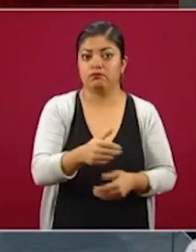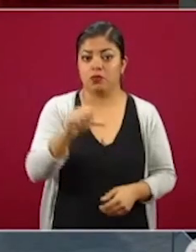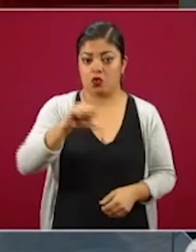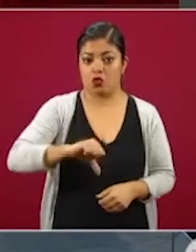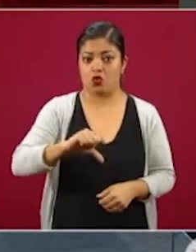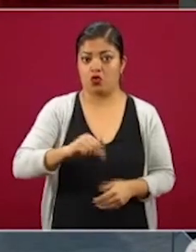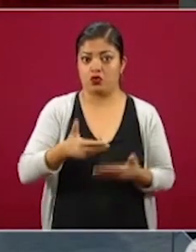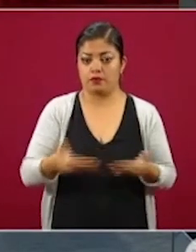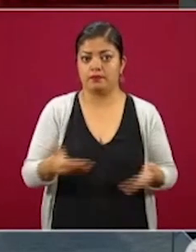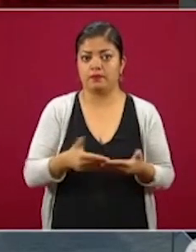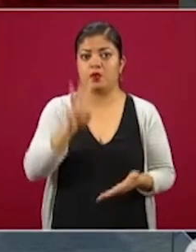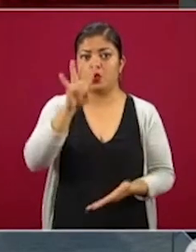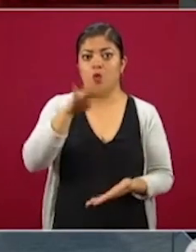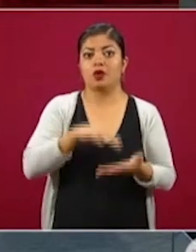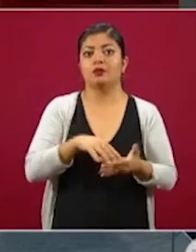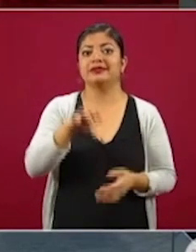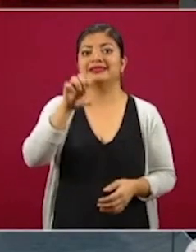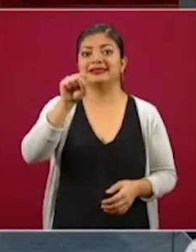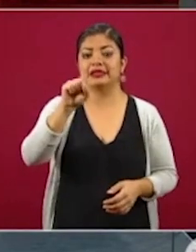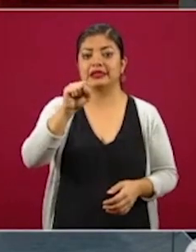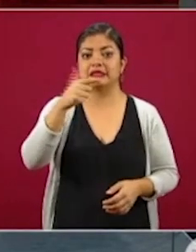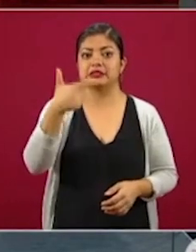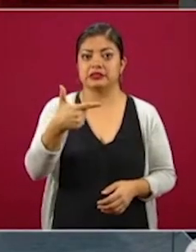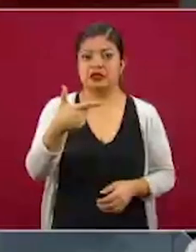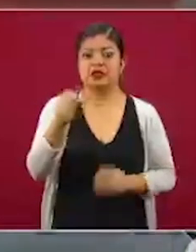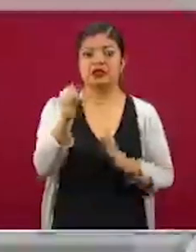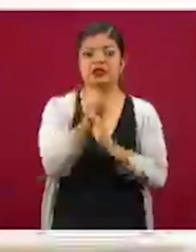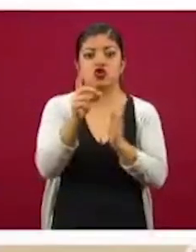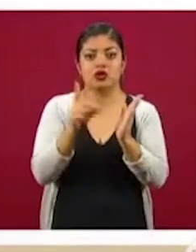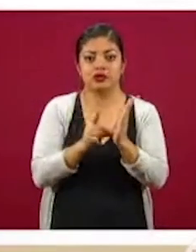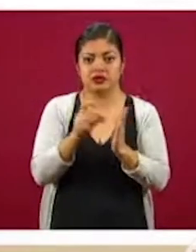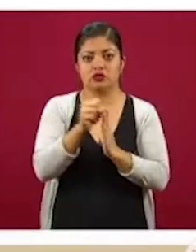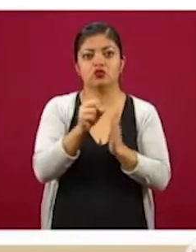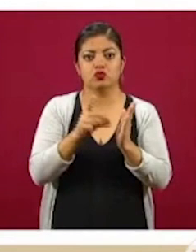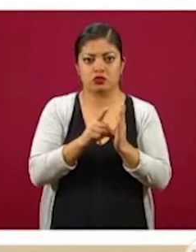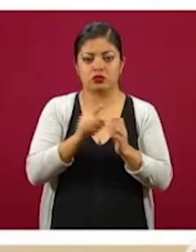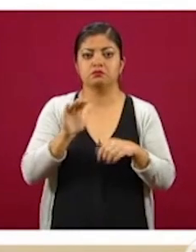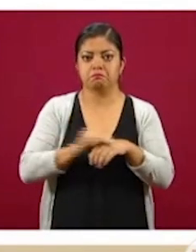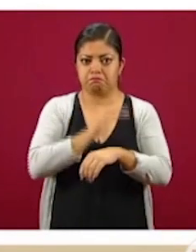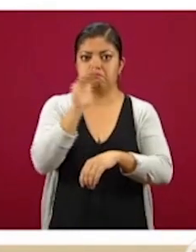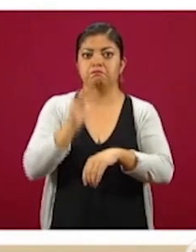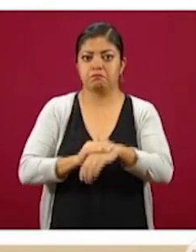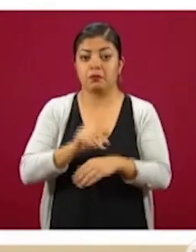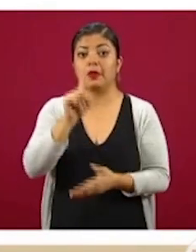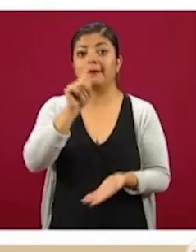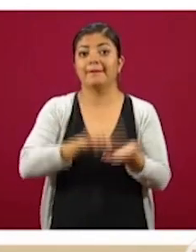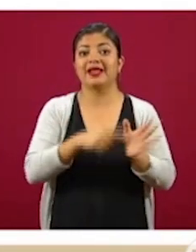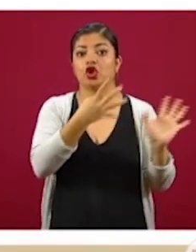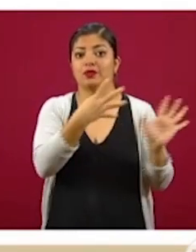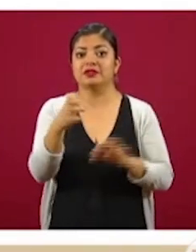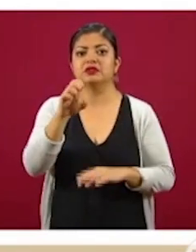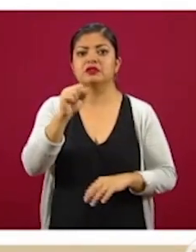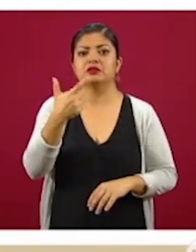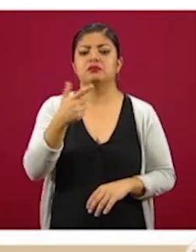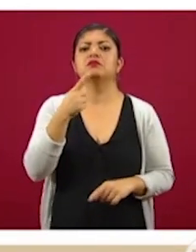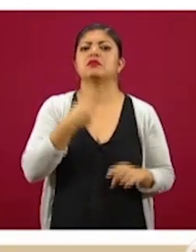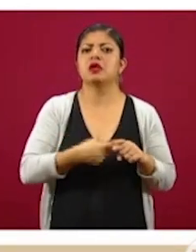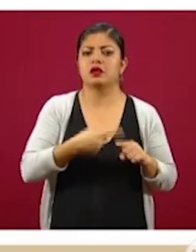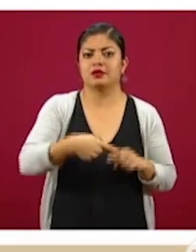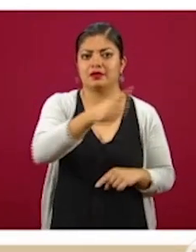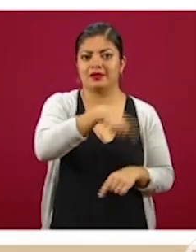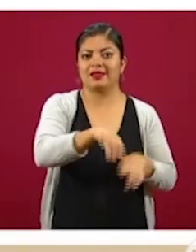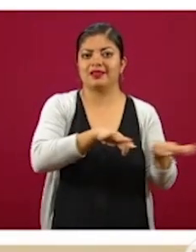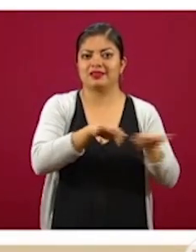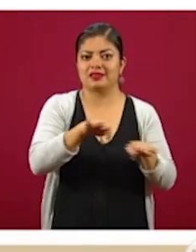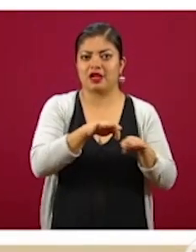Al día de hoy tenemos 4.067 ya solicitudes aprobadas, 1.967 corresponden a las personas trabajadoras